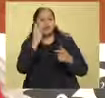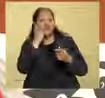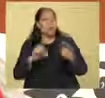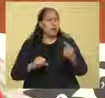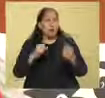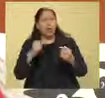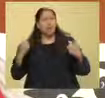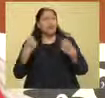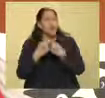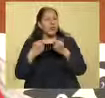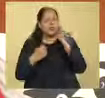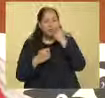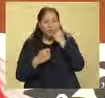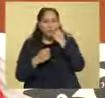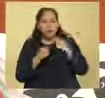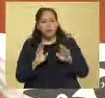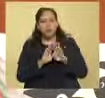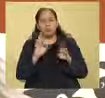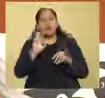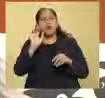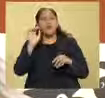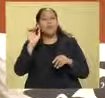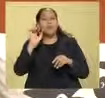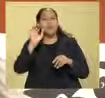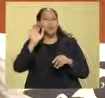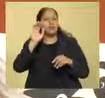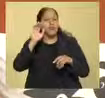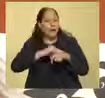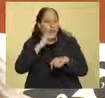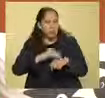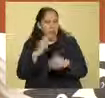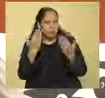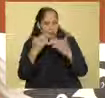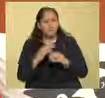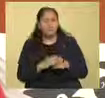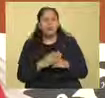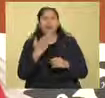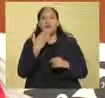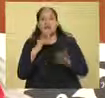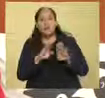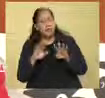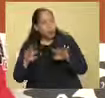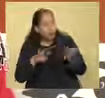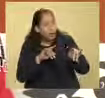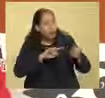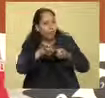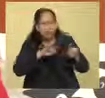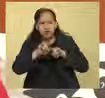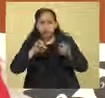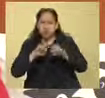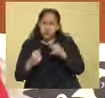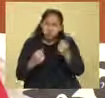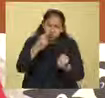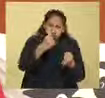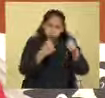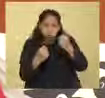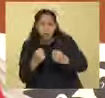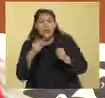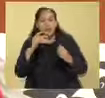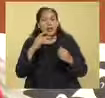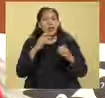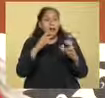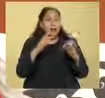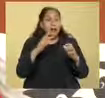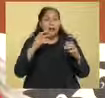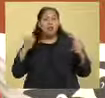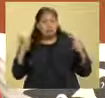importa chocar porque ya no le cuestan en puntos entonces se pone la verdad que está muy bien por el espectáculo vas a ver diez pilotos que necesitan ganar pero se tiene que cuidar